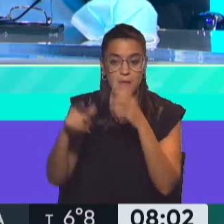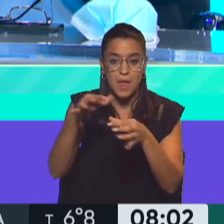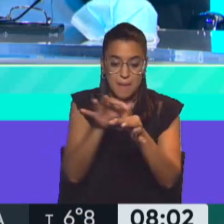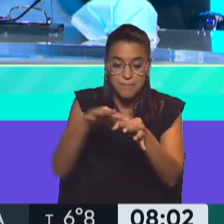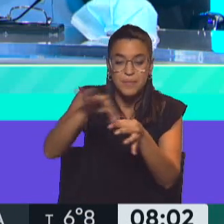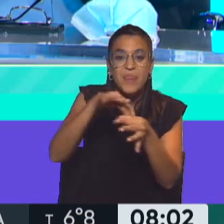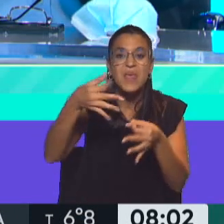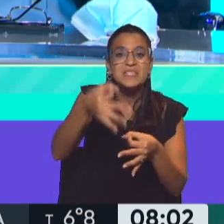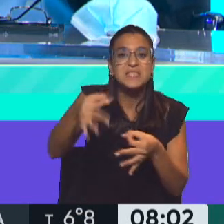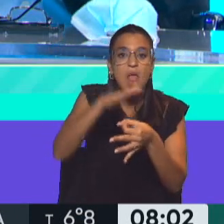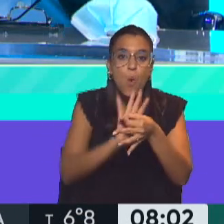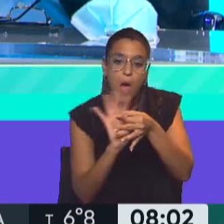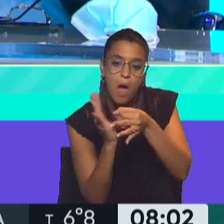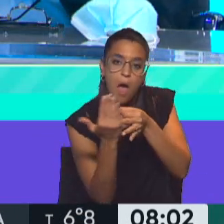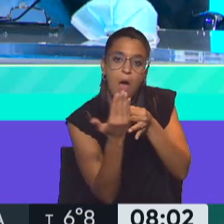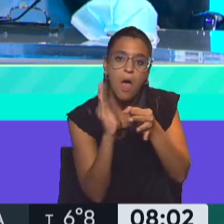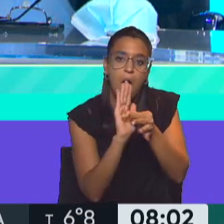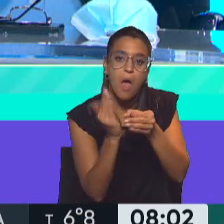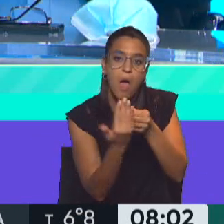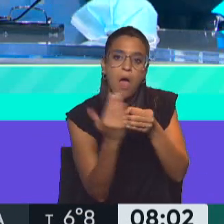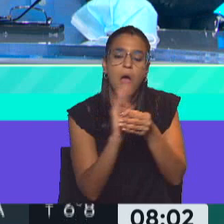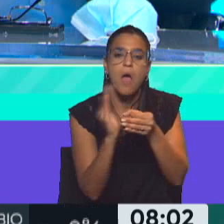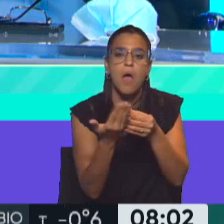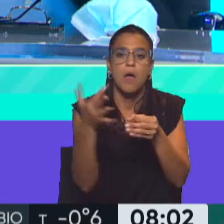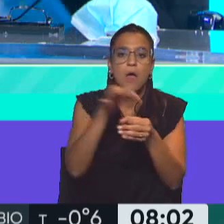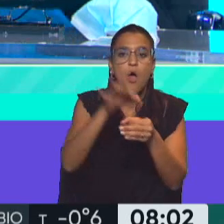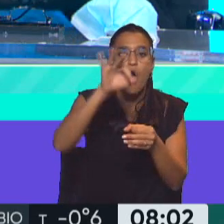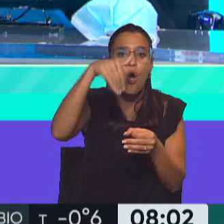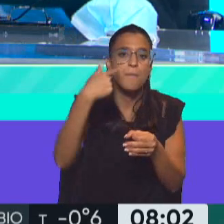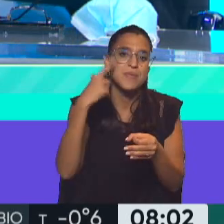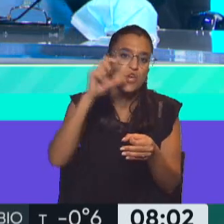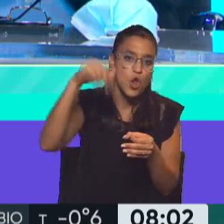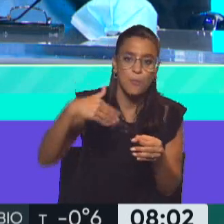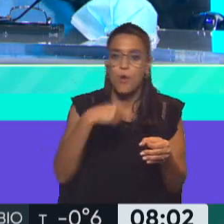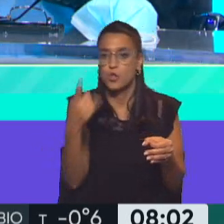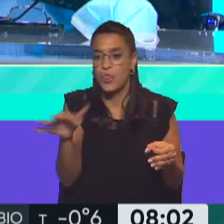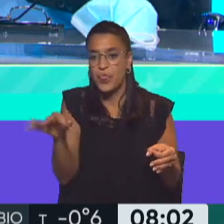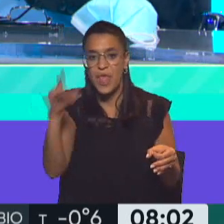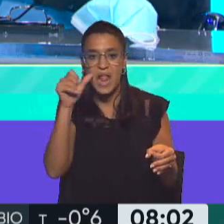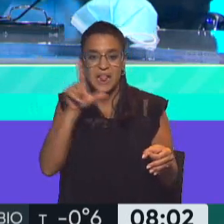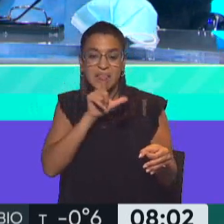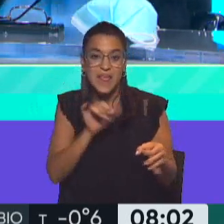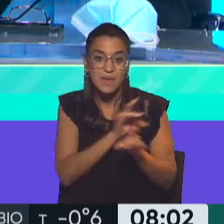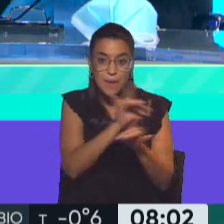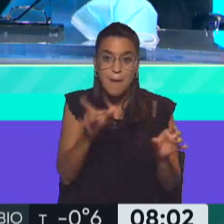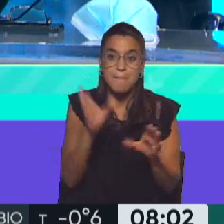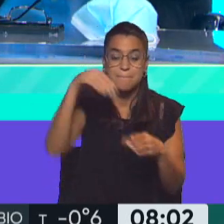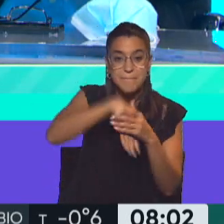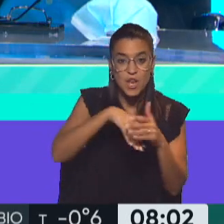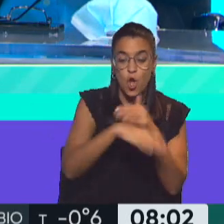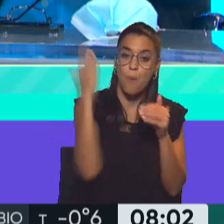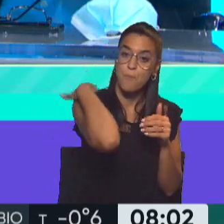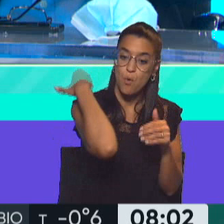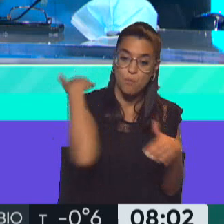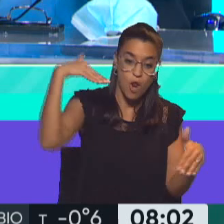en el tejido que cubre los bronquios de Omicron versus Delta. aunque infecta menos el pulmón, la profundidad